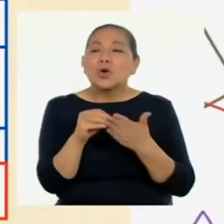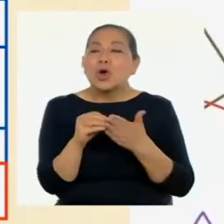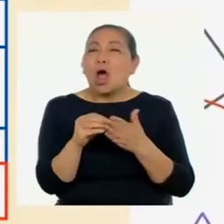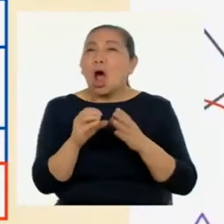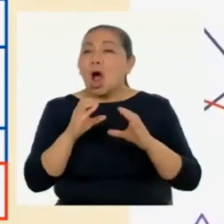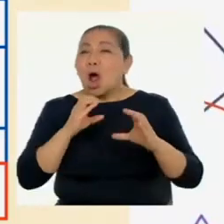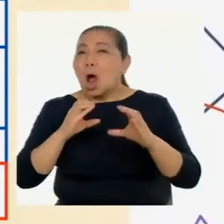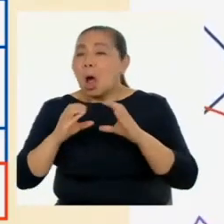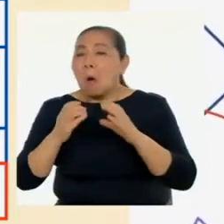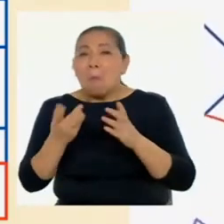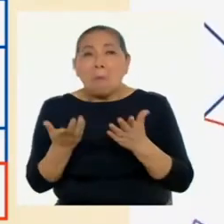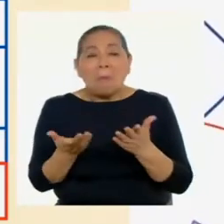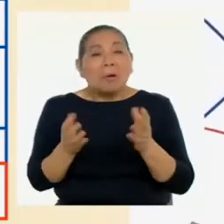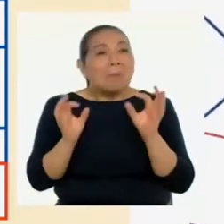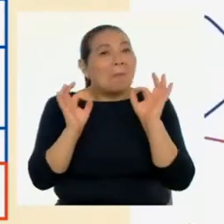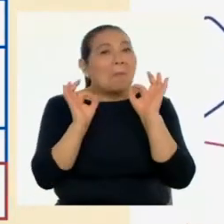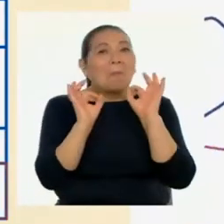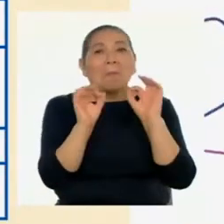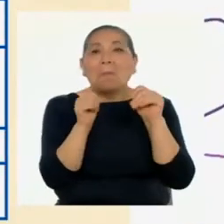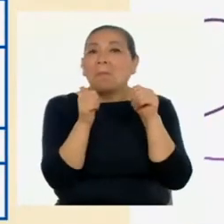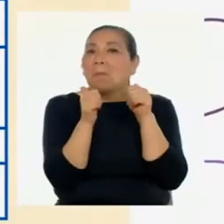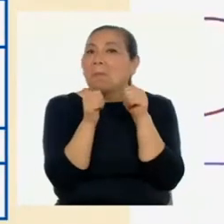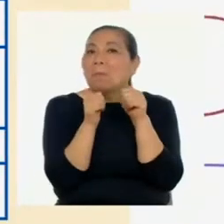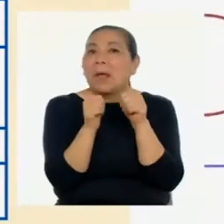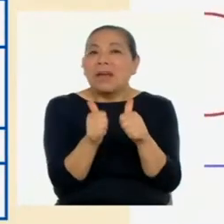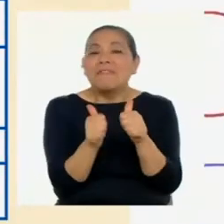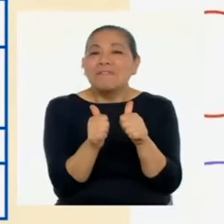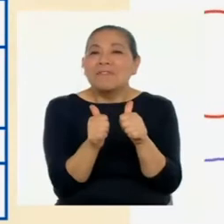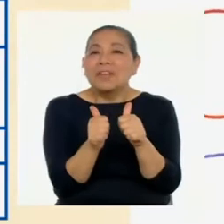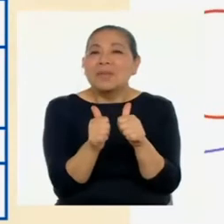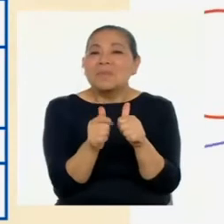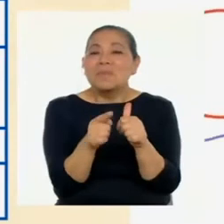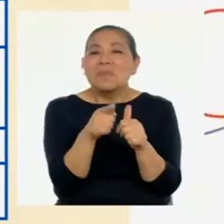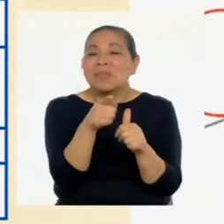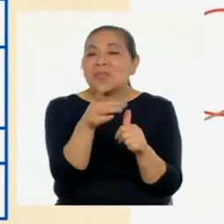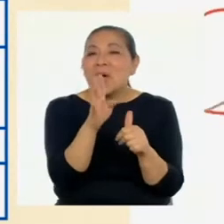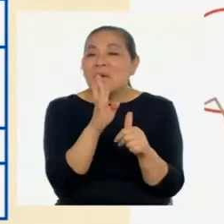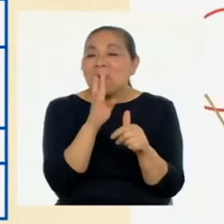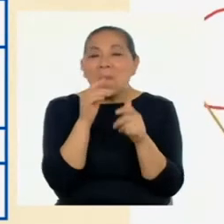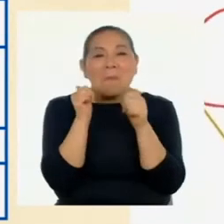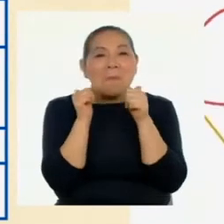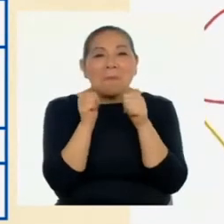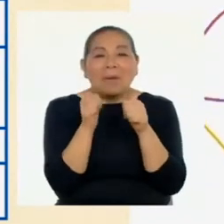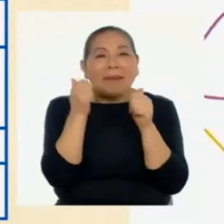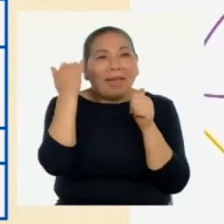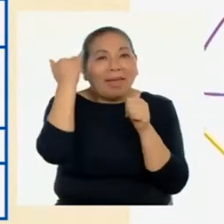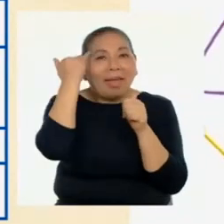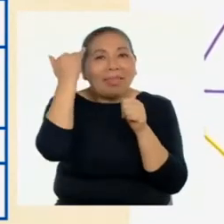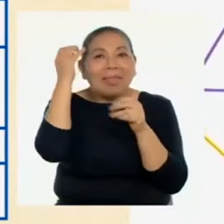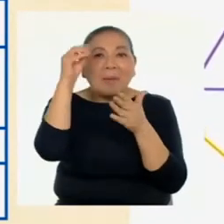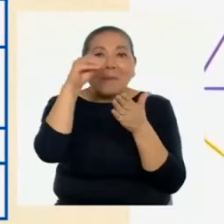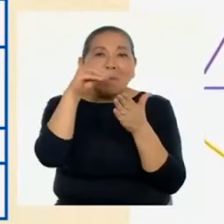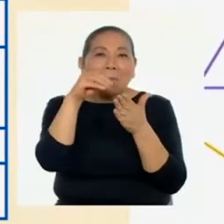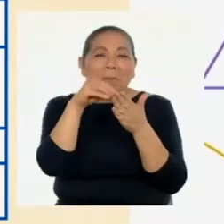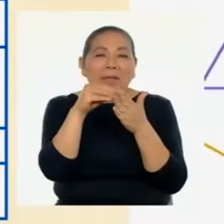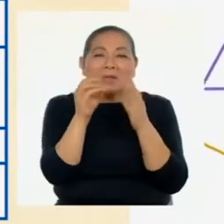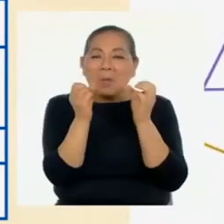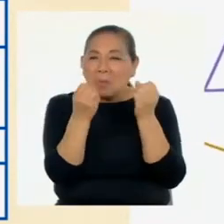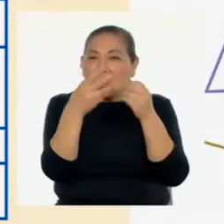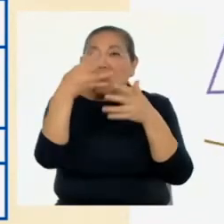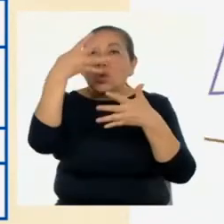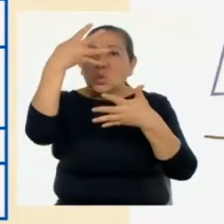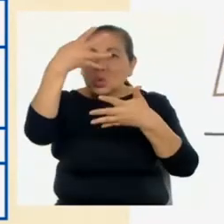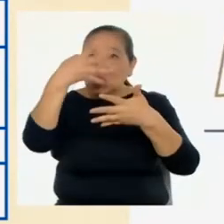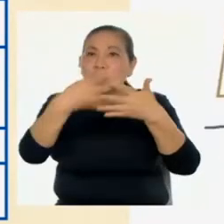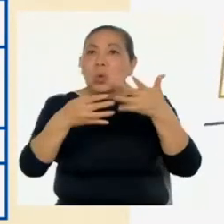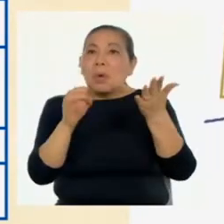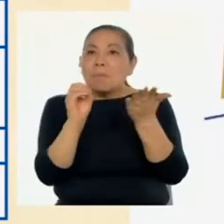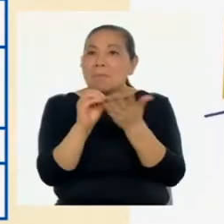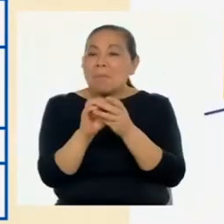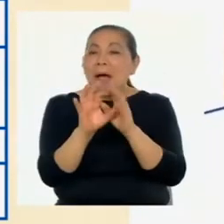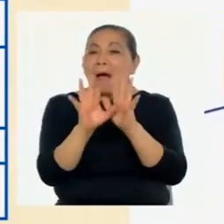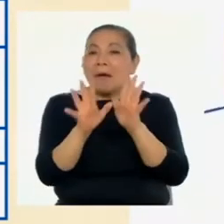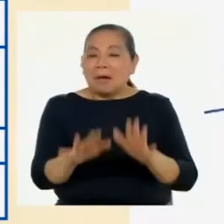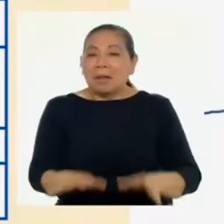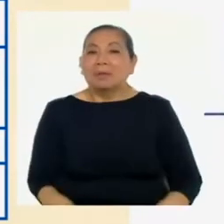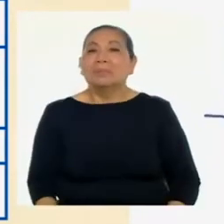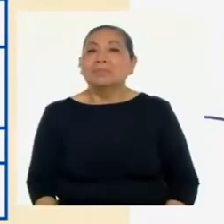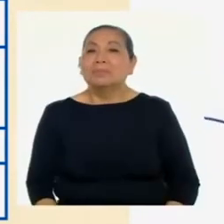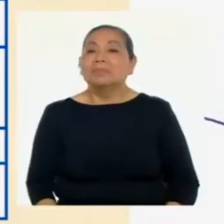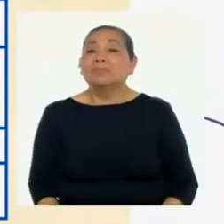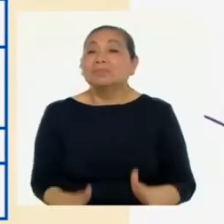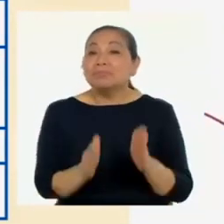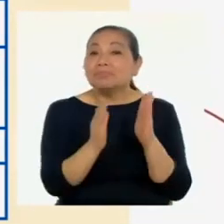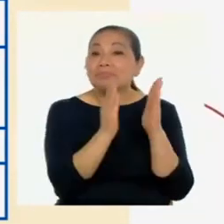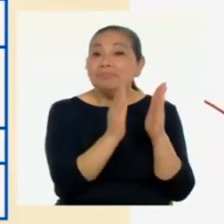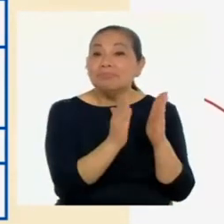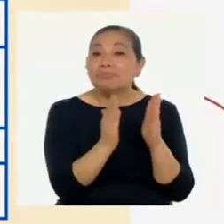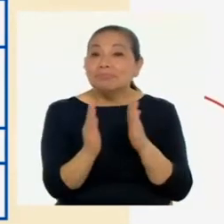sea muy cercano. Exactamente. Bien, Yanira. Ya que veo que tienes esto bastante claro, podemos